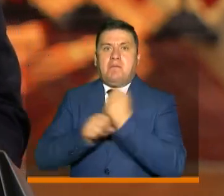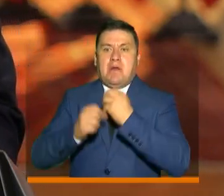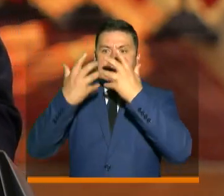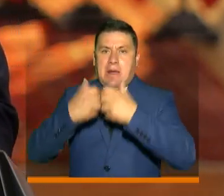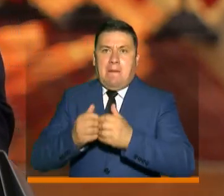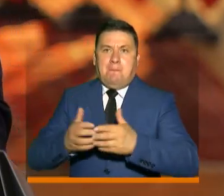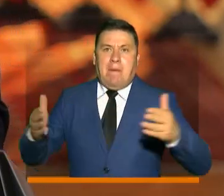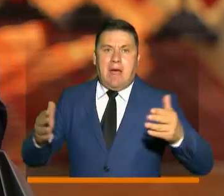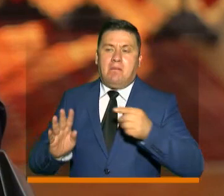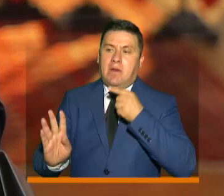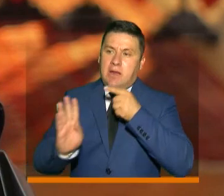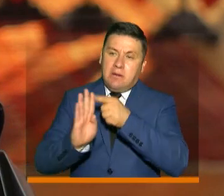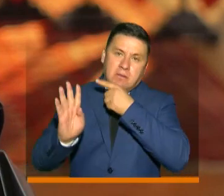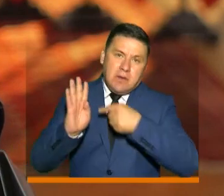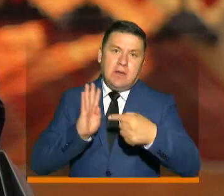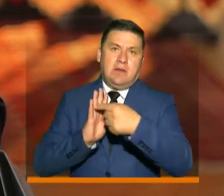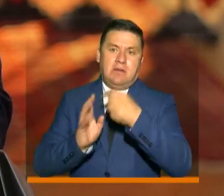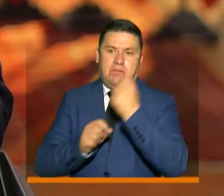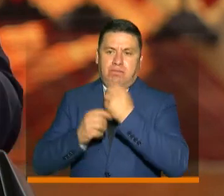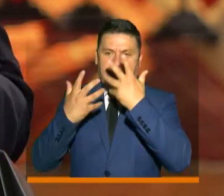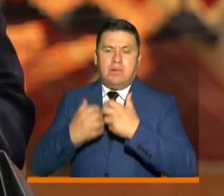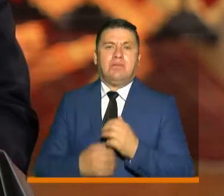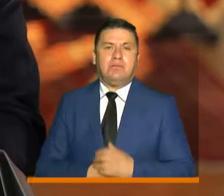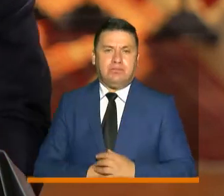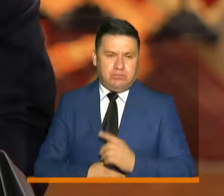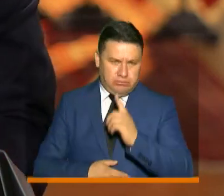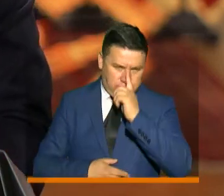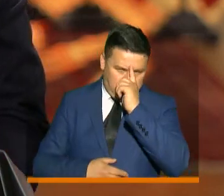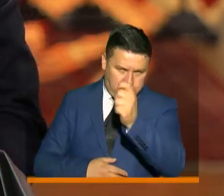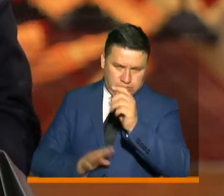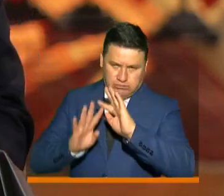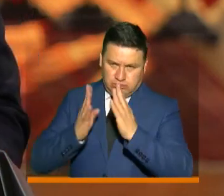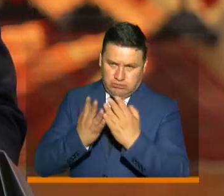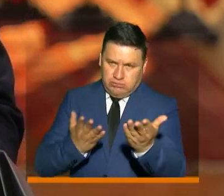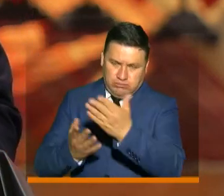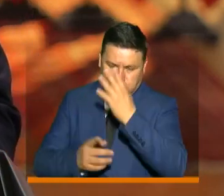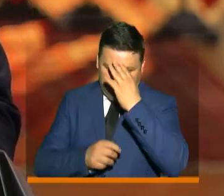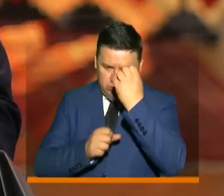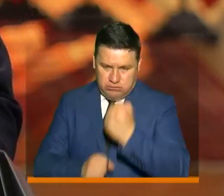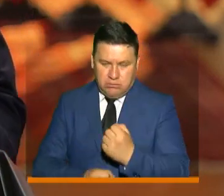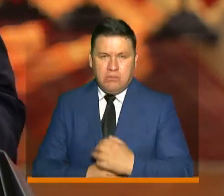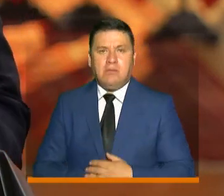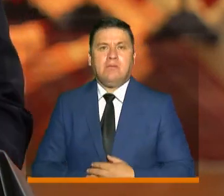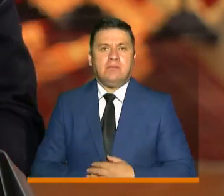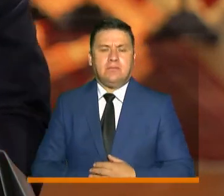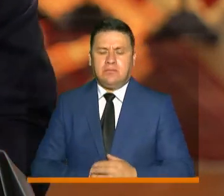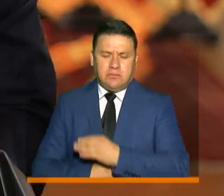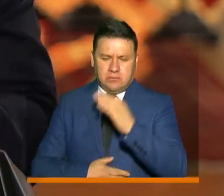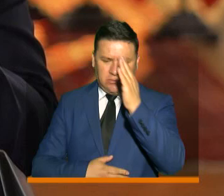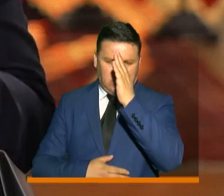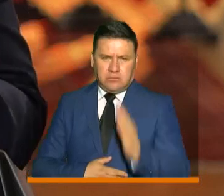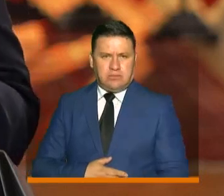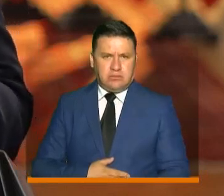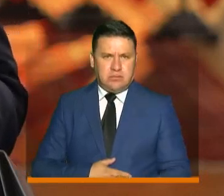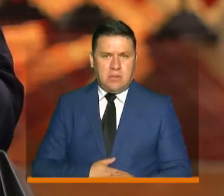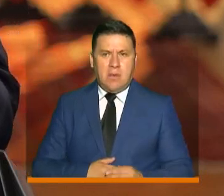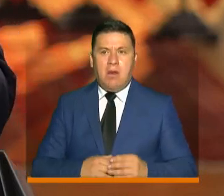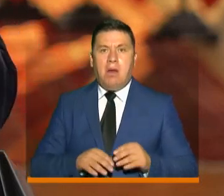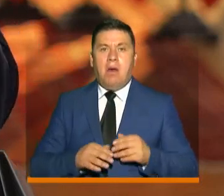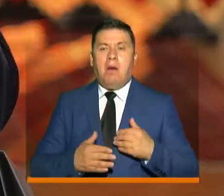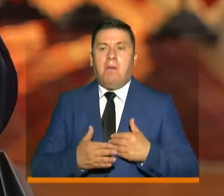e indirectos honorables congresistas y compatriotas jamás nos detendremos